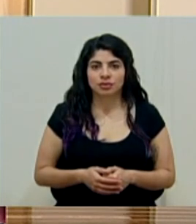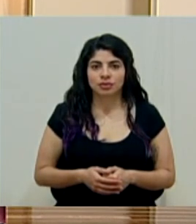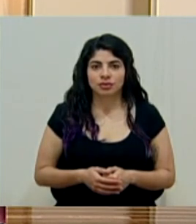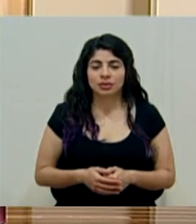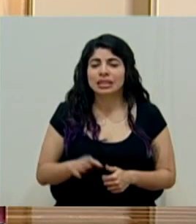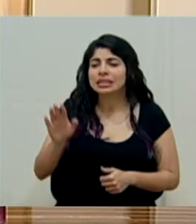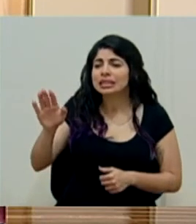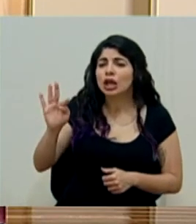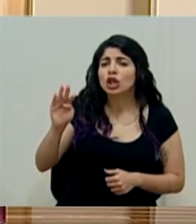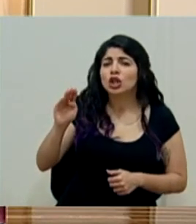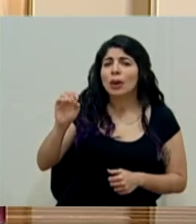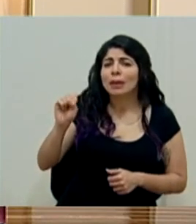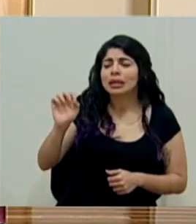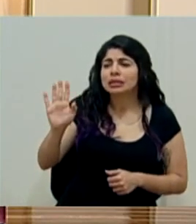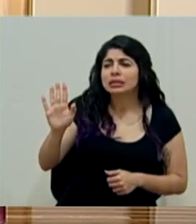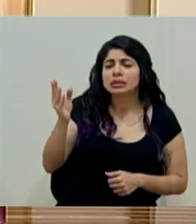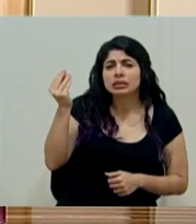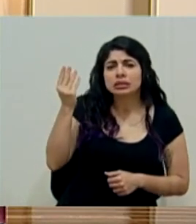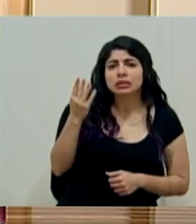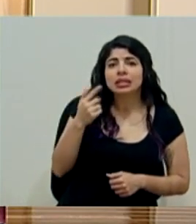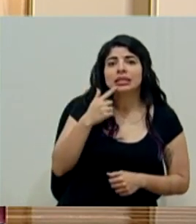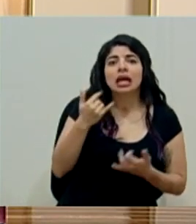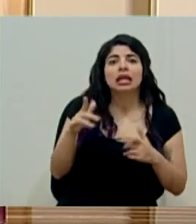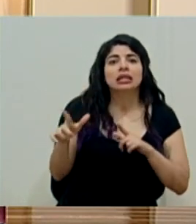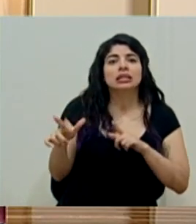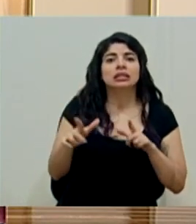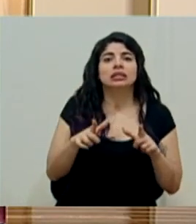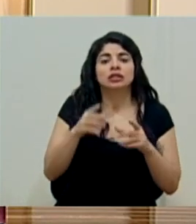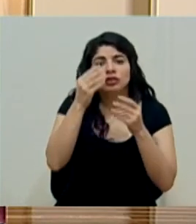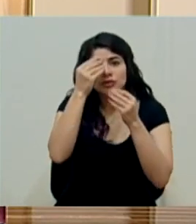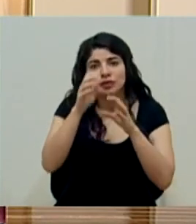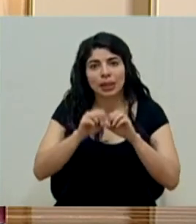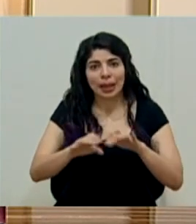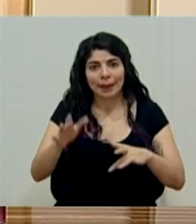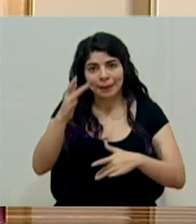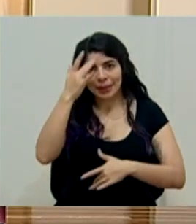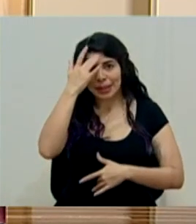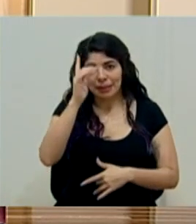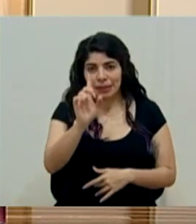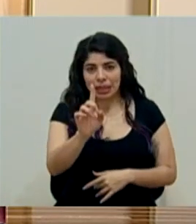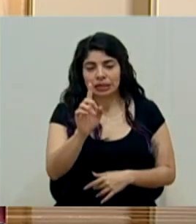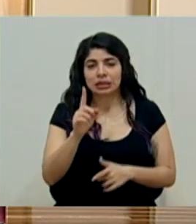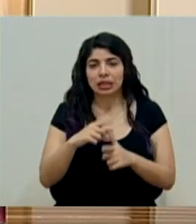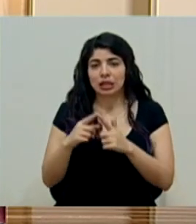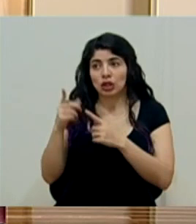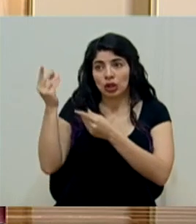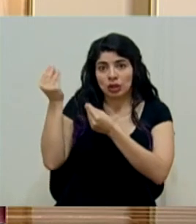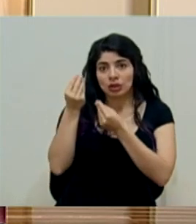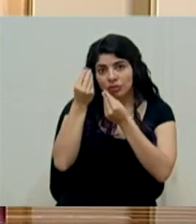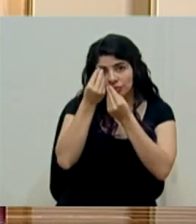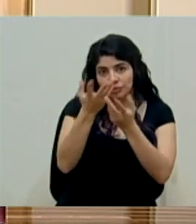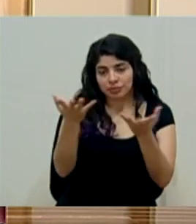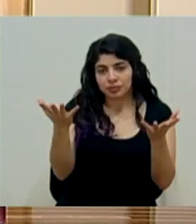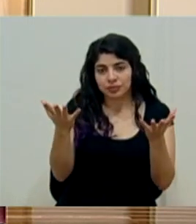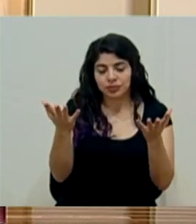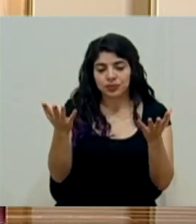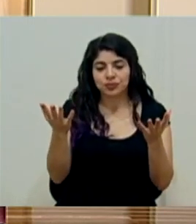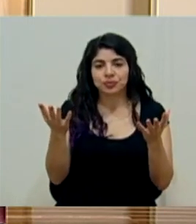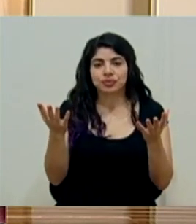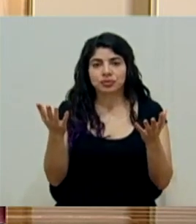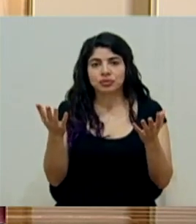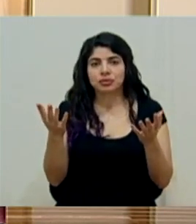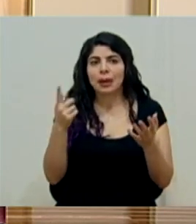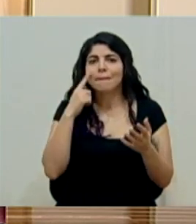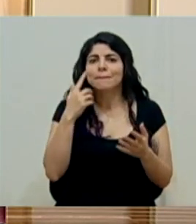Tomás, si nos disculpan, nos están indicando que ya está listo el reporte epidemiológico que estaría ofrecido.